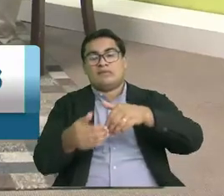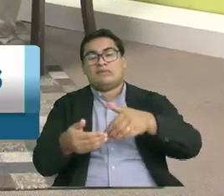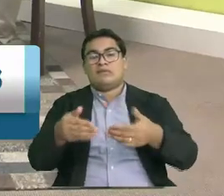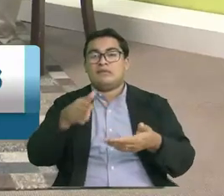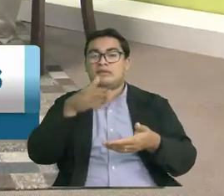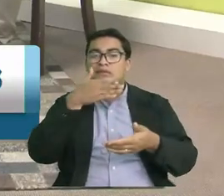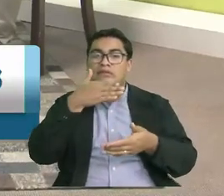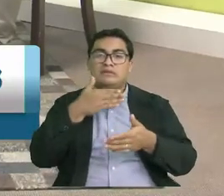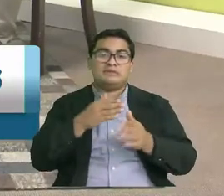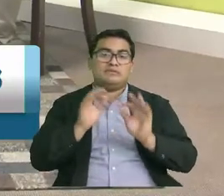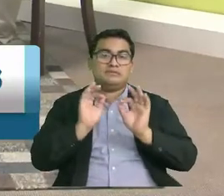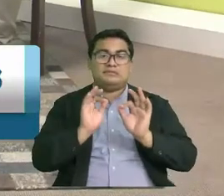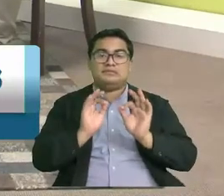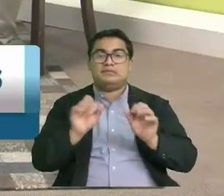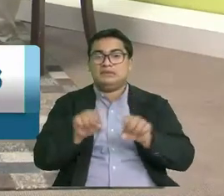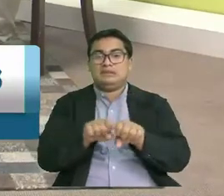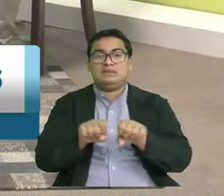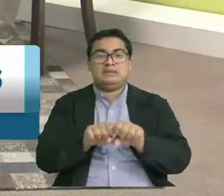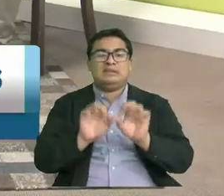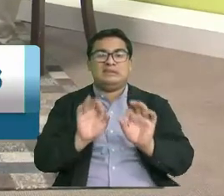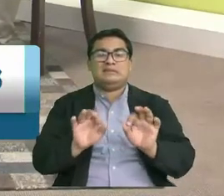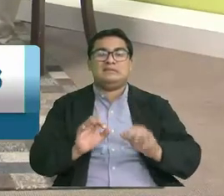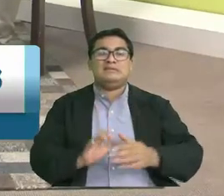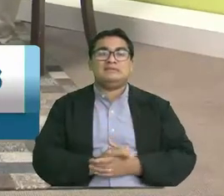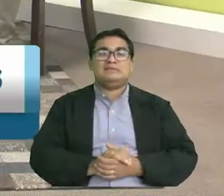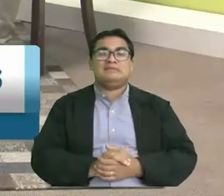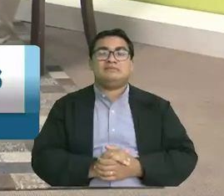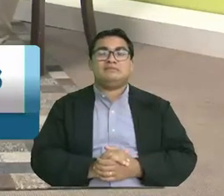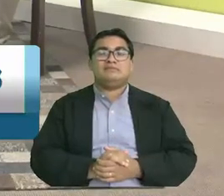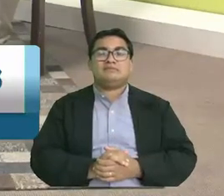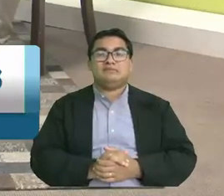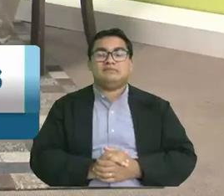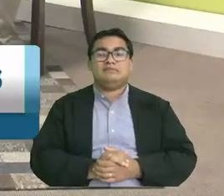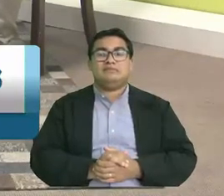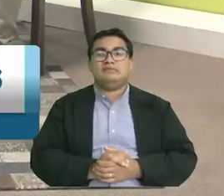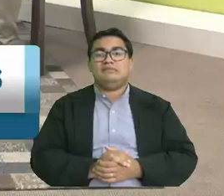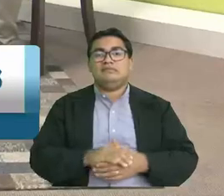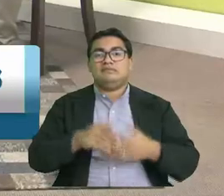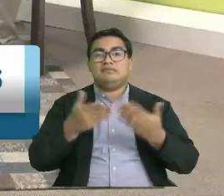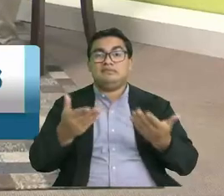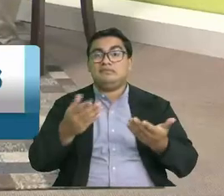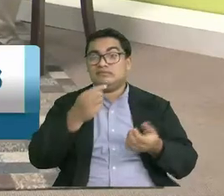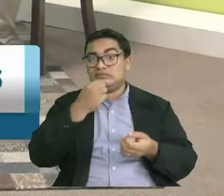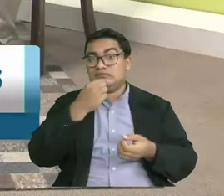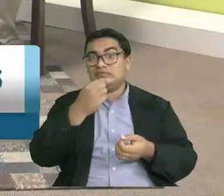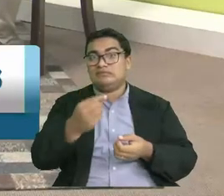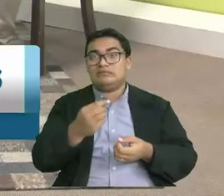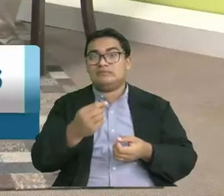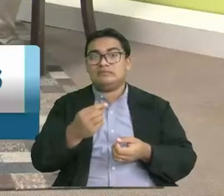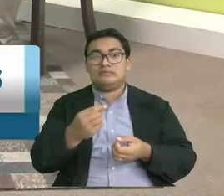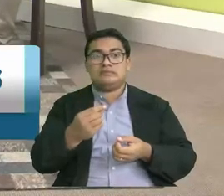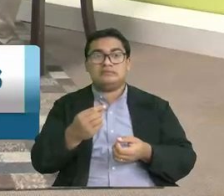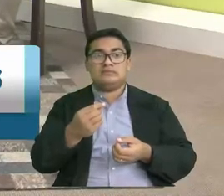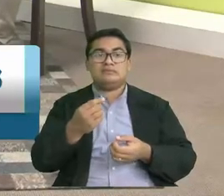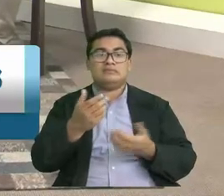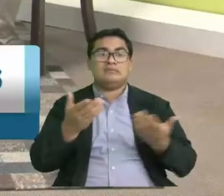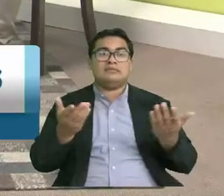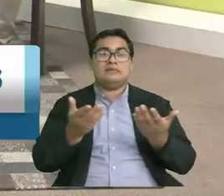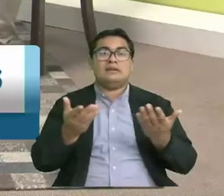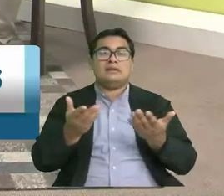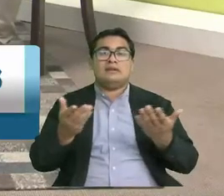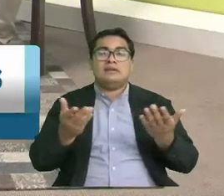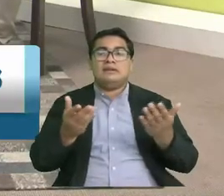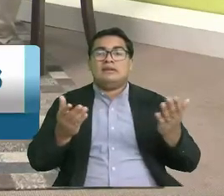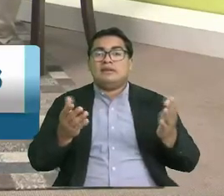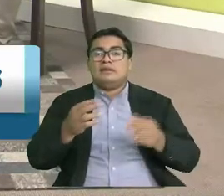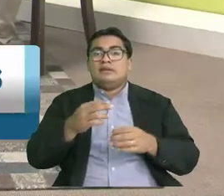del pie para que el zapato no se gaste de adentro. Entonces, como te digo, no es sintomático el pie plano flexible. Y el